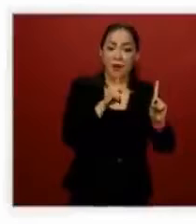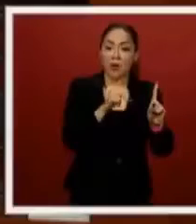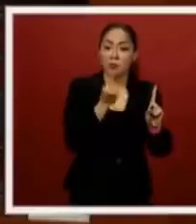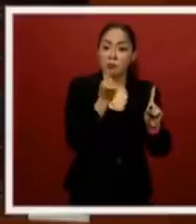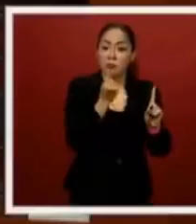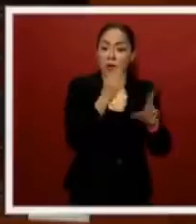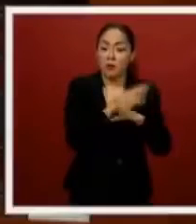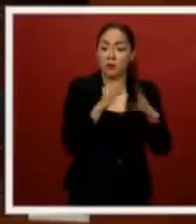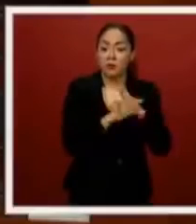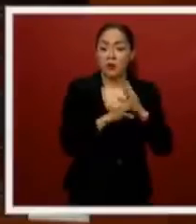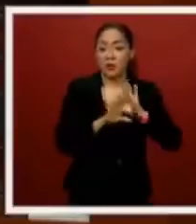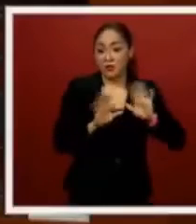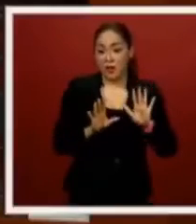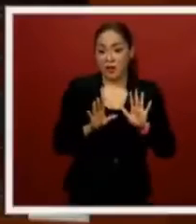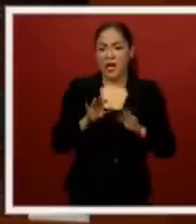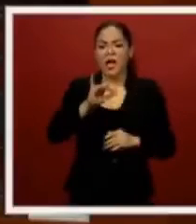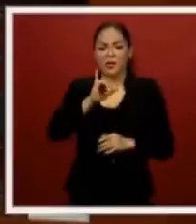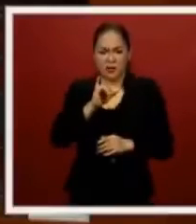con una gran capacidad